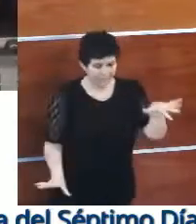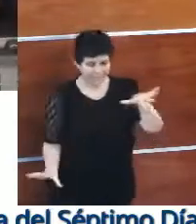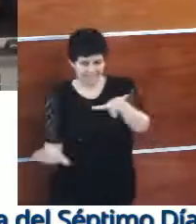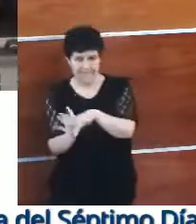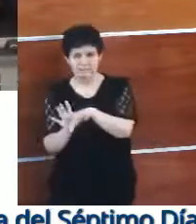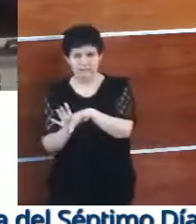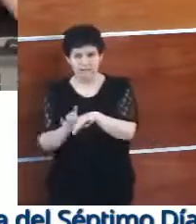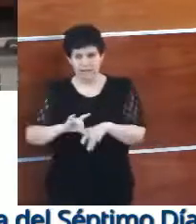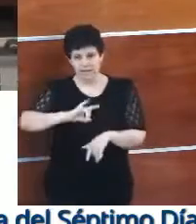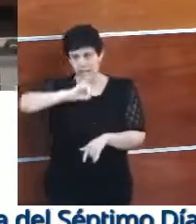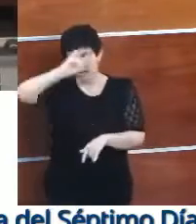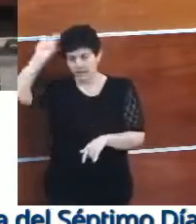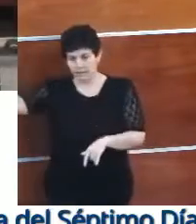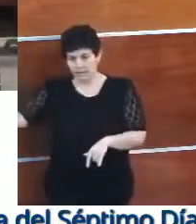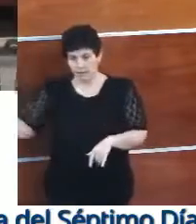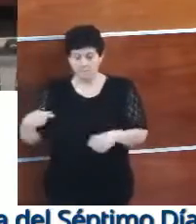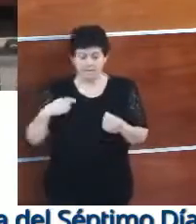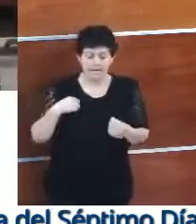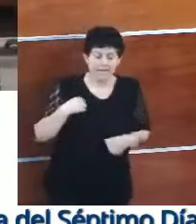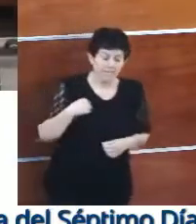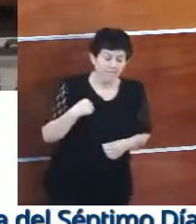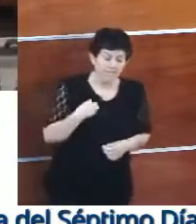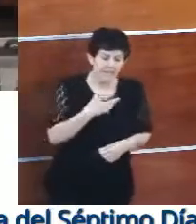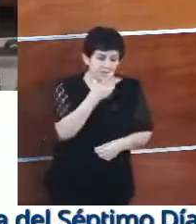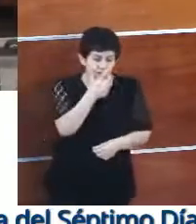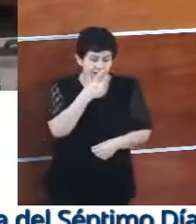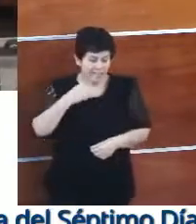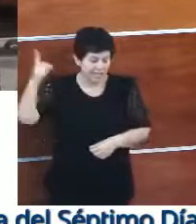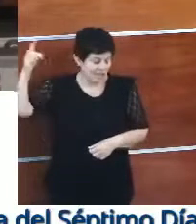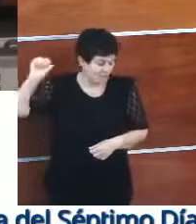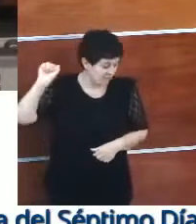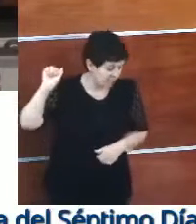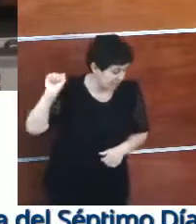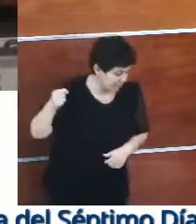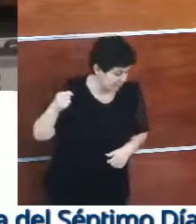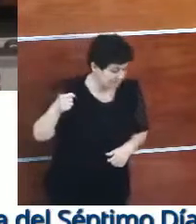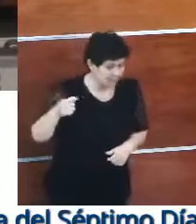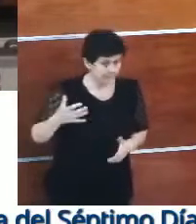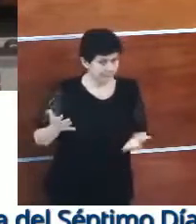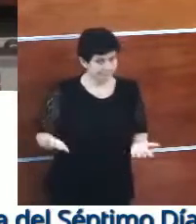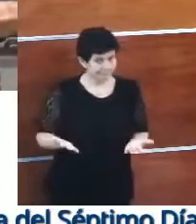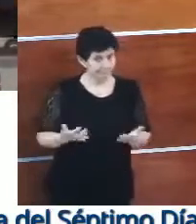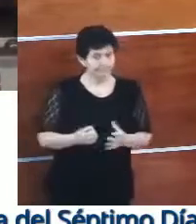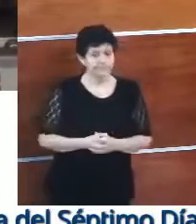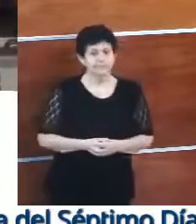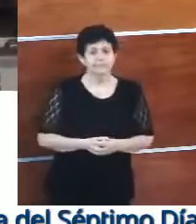para vivir aquí y me olvide de vivir allá.